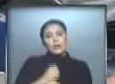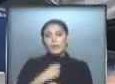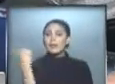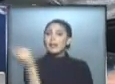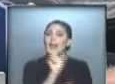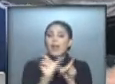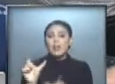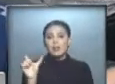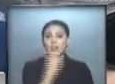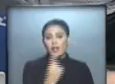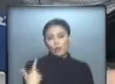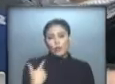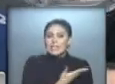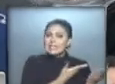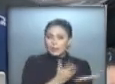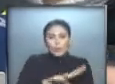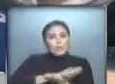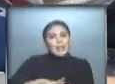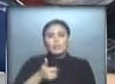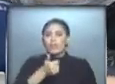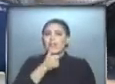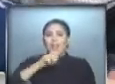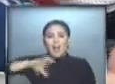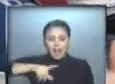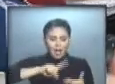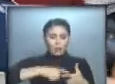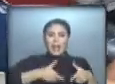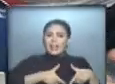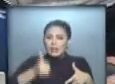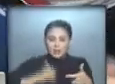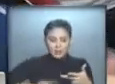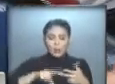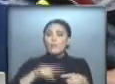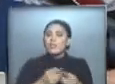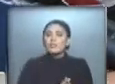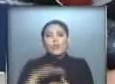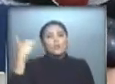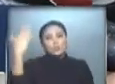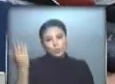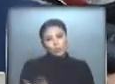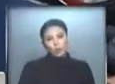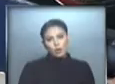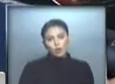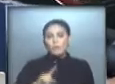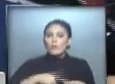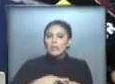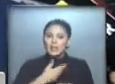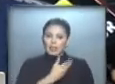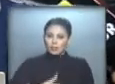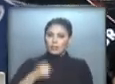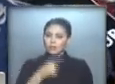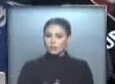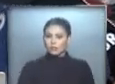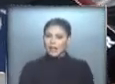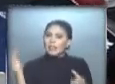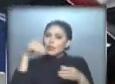uno de los lomenses tenga sus servicios esenciales de agua potable, de cloaca, políticas que tienen que ver con un futuro, que tienen que ver con política de Estado, de